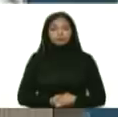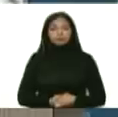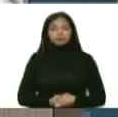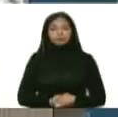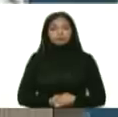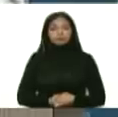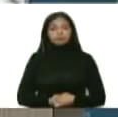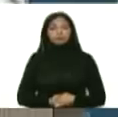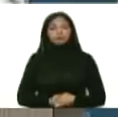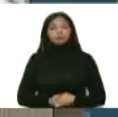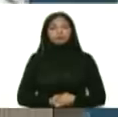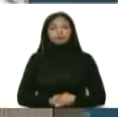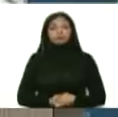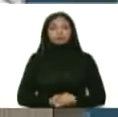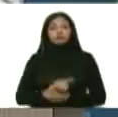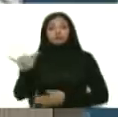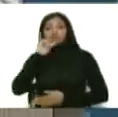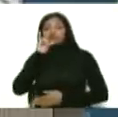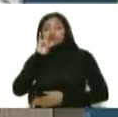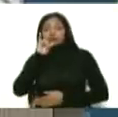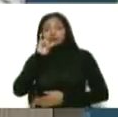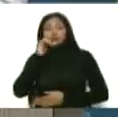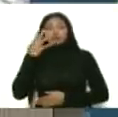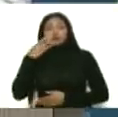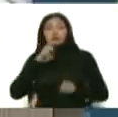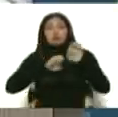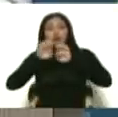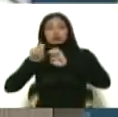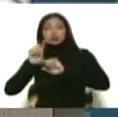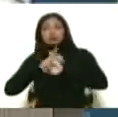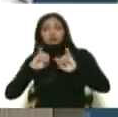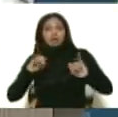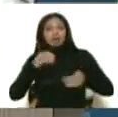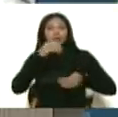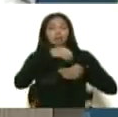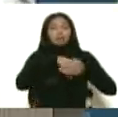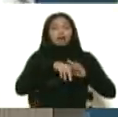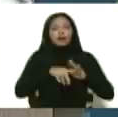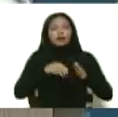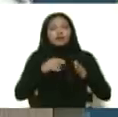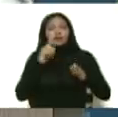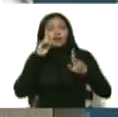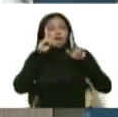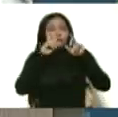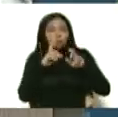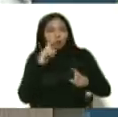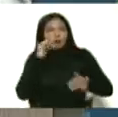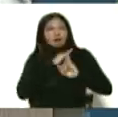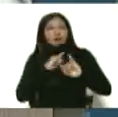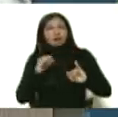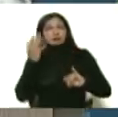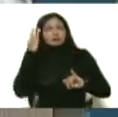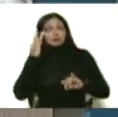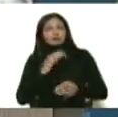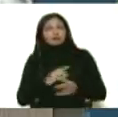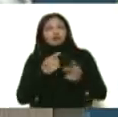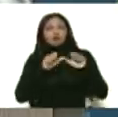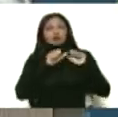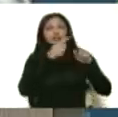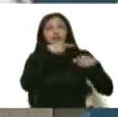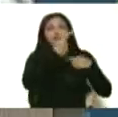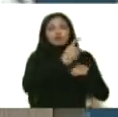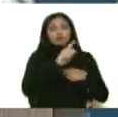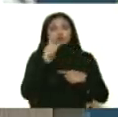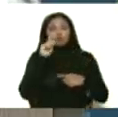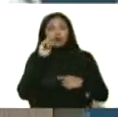que son reportados, es decir, que son diagnosticados, no es los que se quedan por fuera, que nunca acuden a ningún centro y que nunca son diagnosticados. Me refiero a los